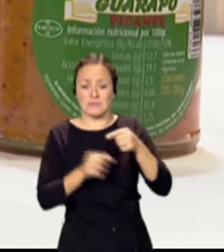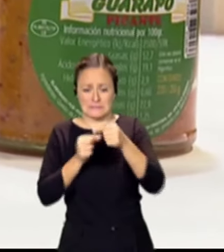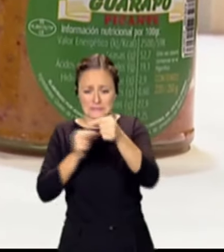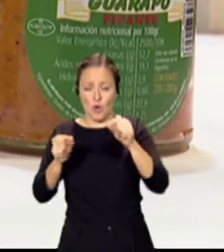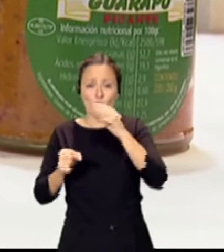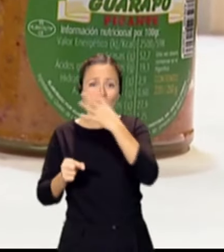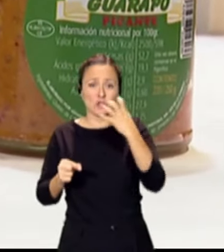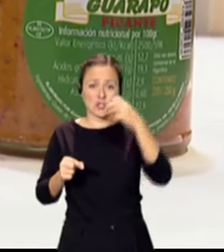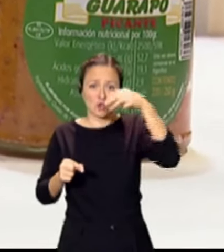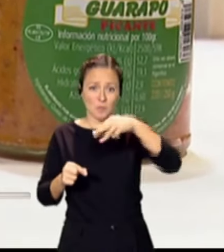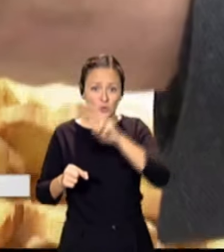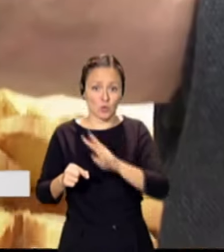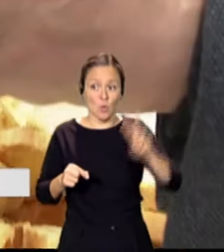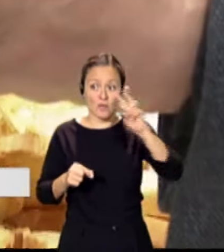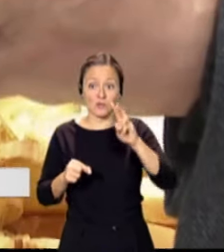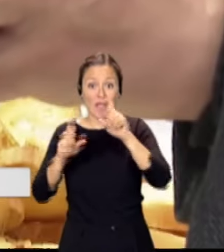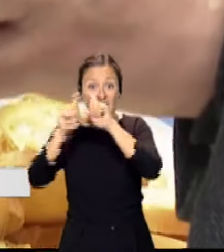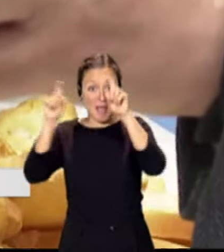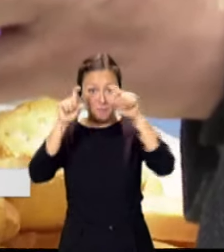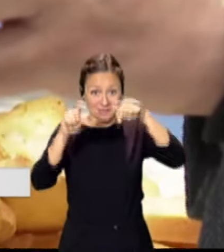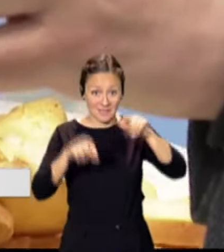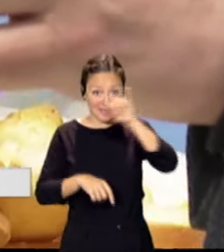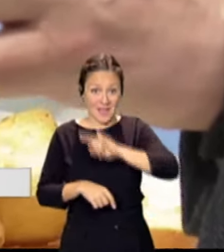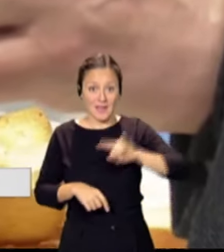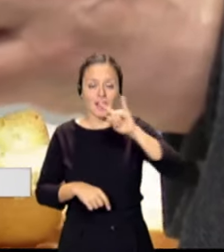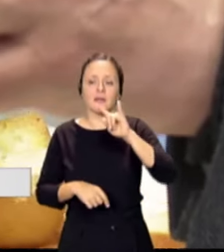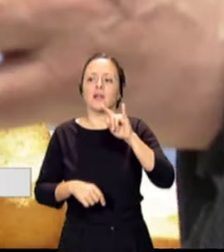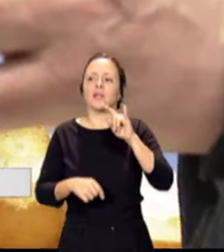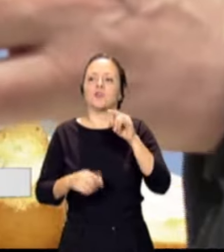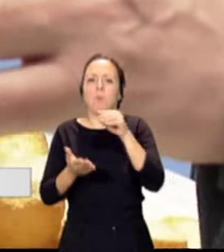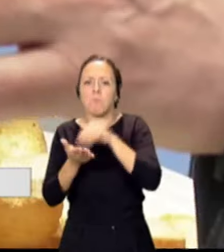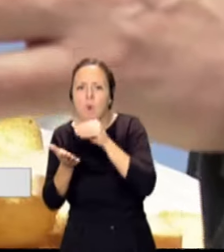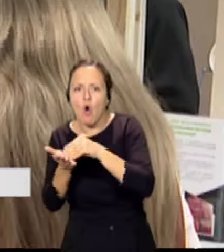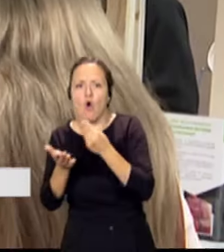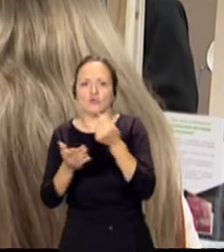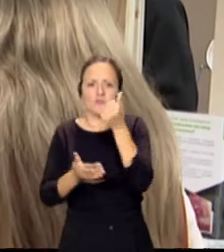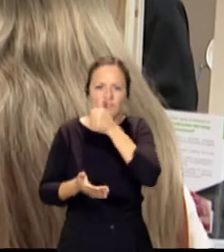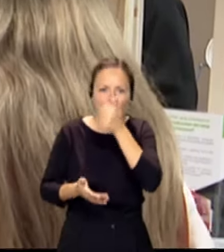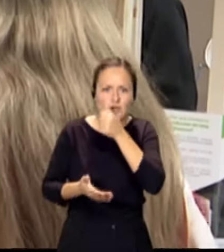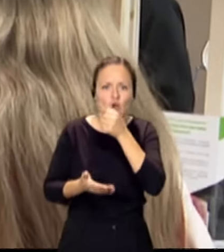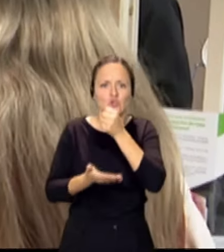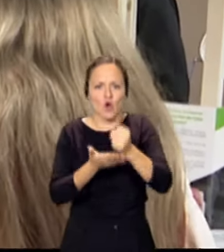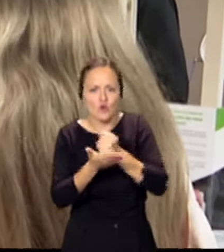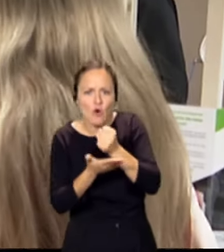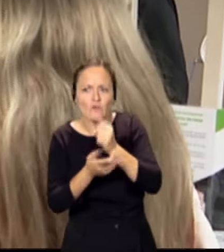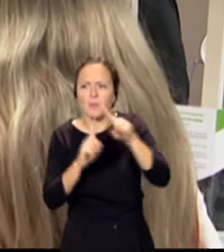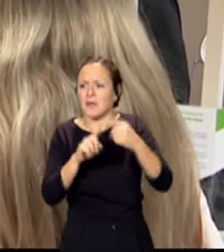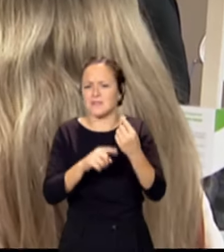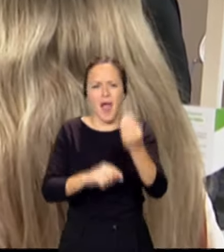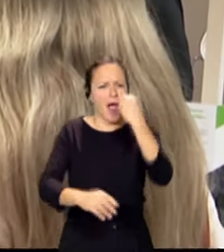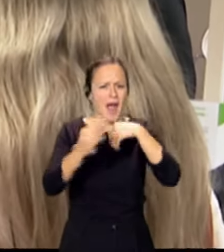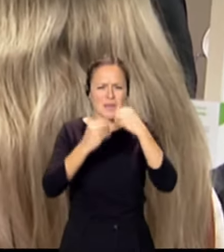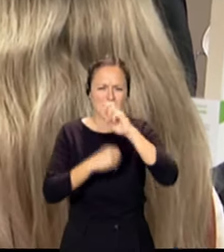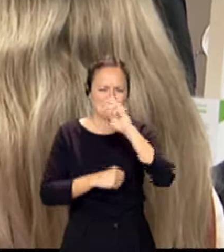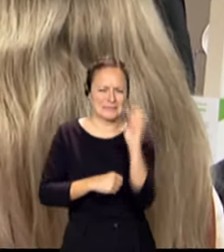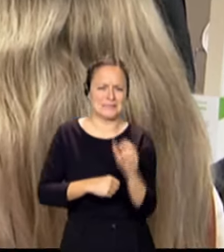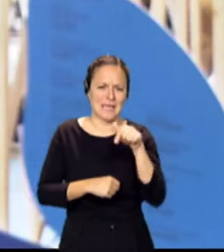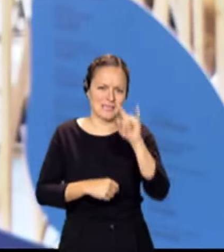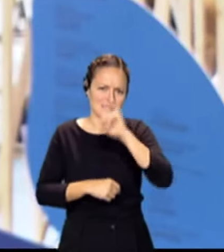Met cuadrad las empresas Canarias exhiben los mejores mojos vinos gofios y demás alimentos en laborados en el